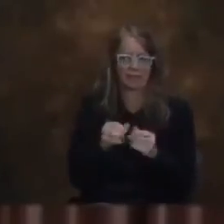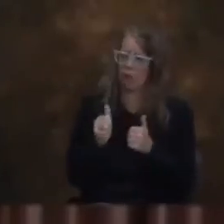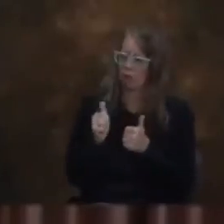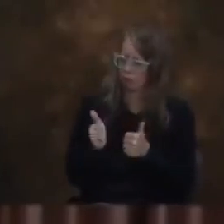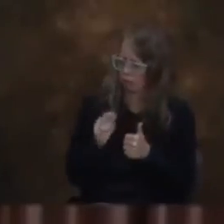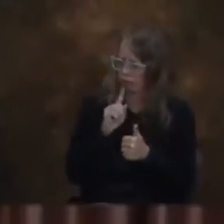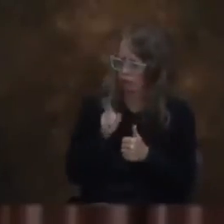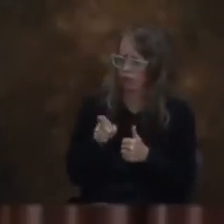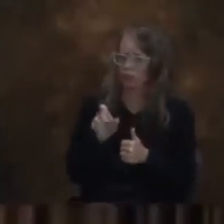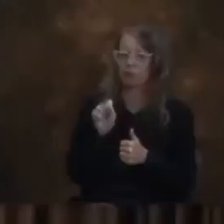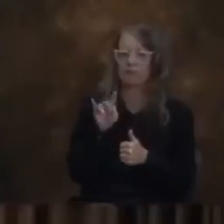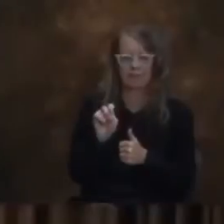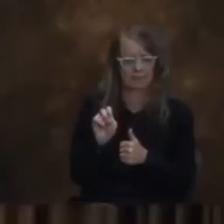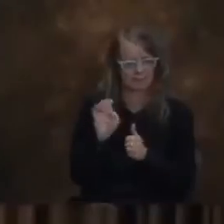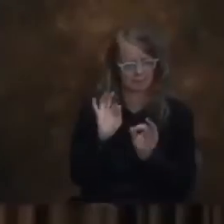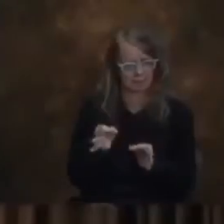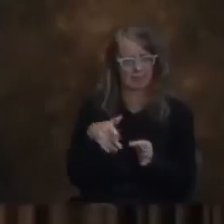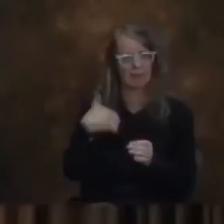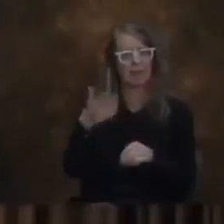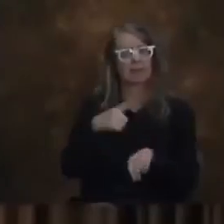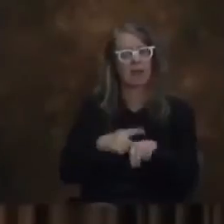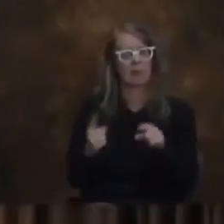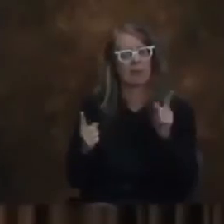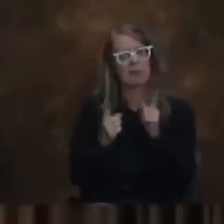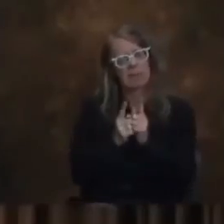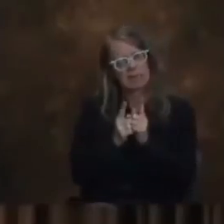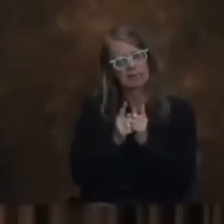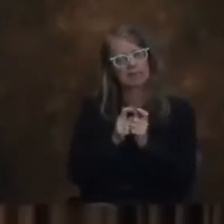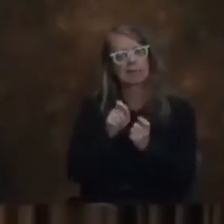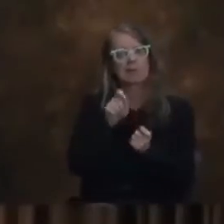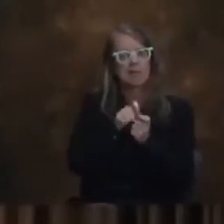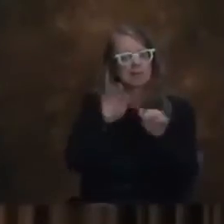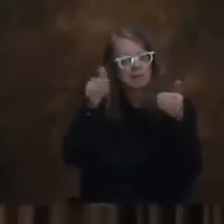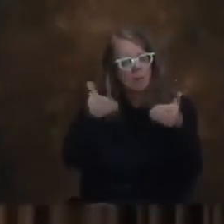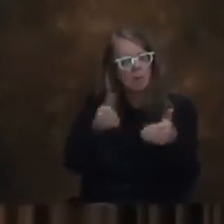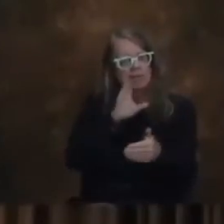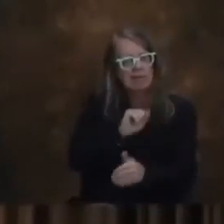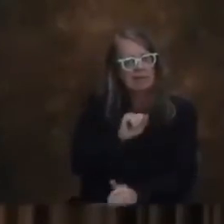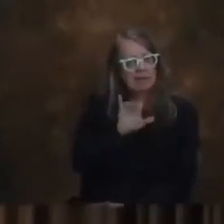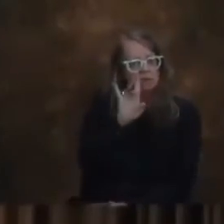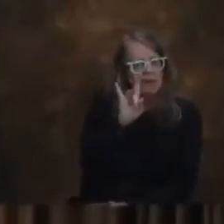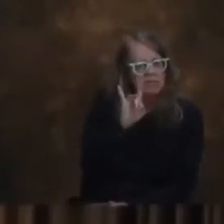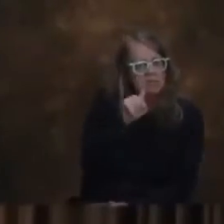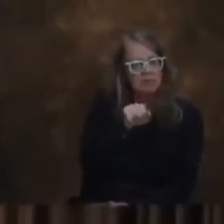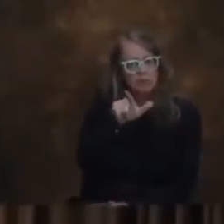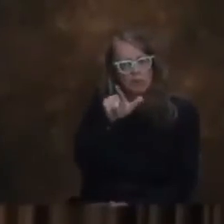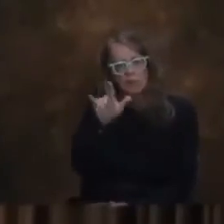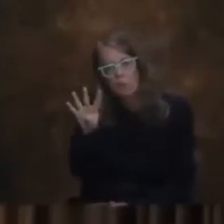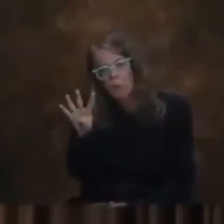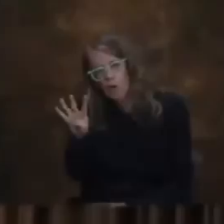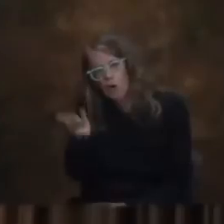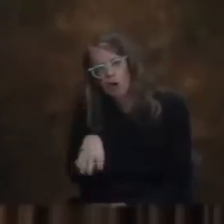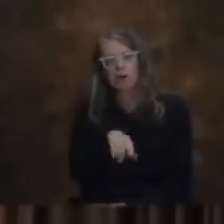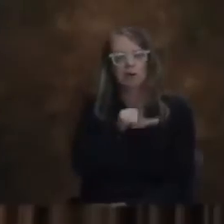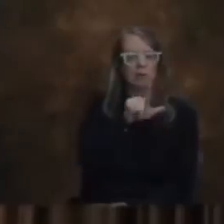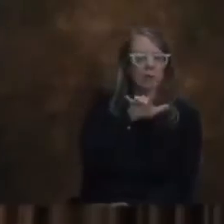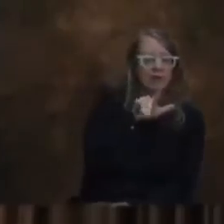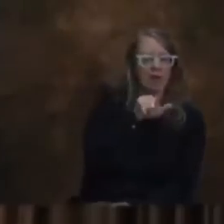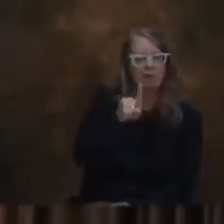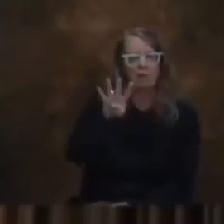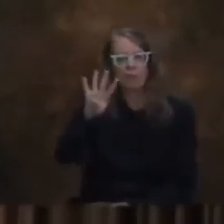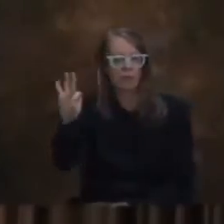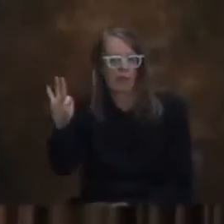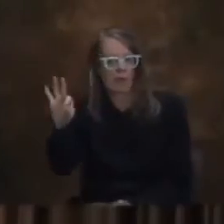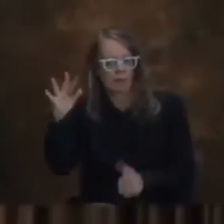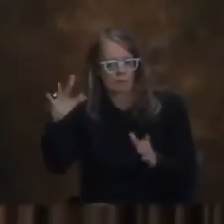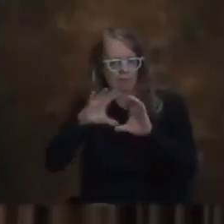en la próxima vez que nos reunimos en particular con el enfoque de 18 a 25 años y 45 años